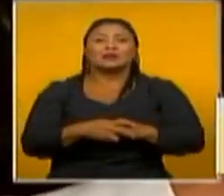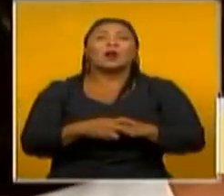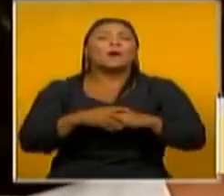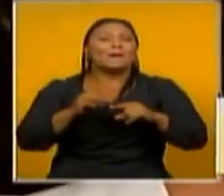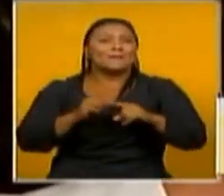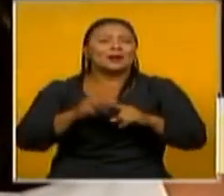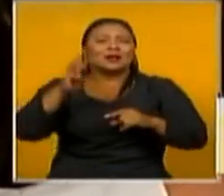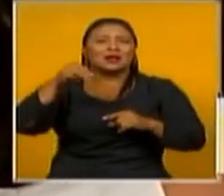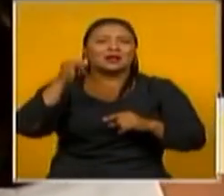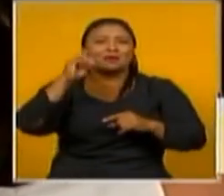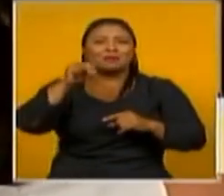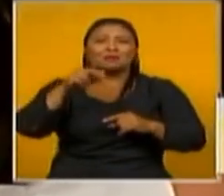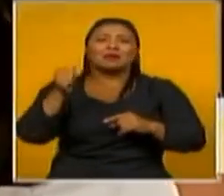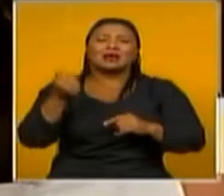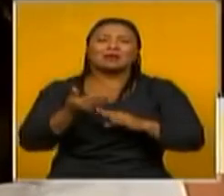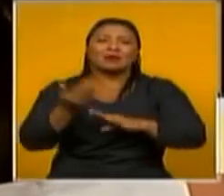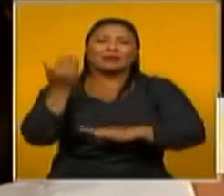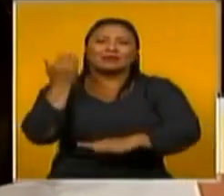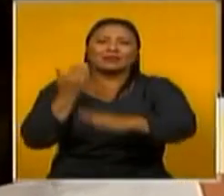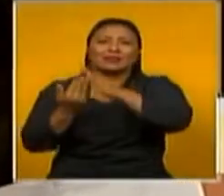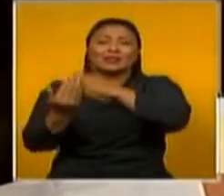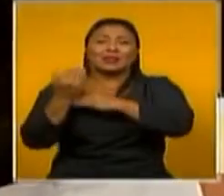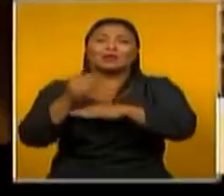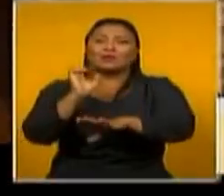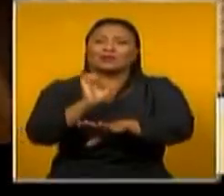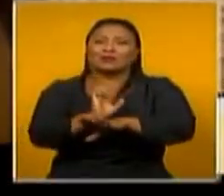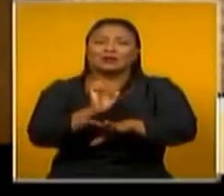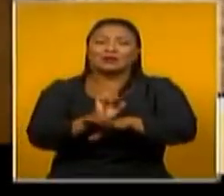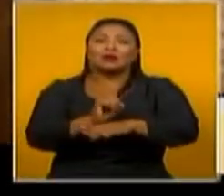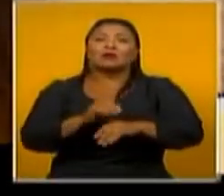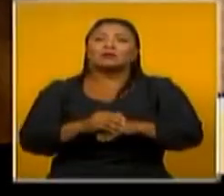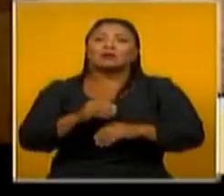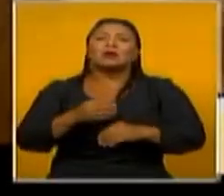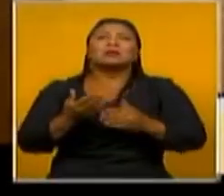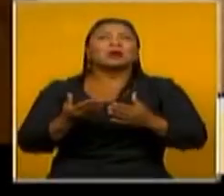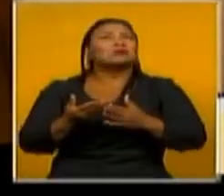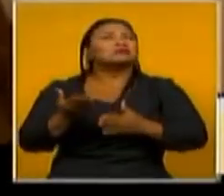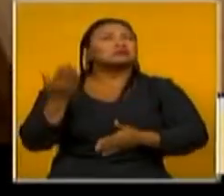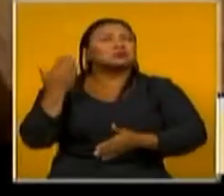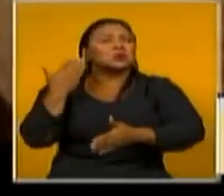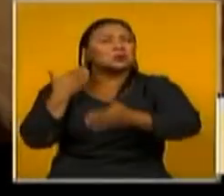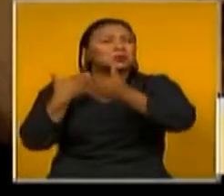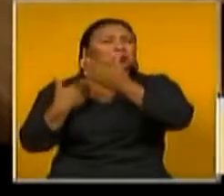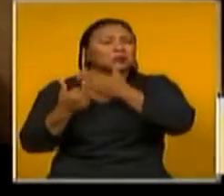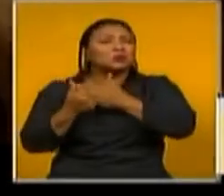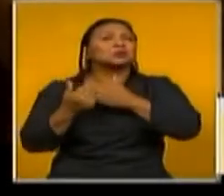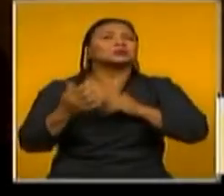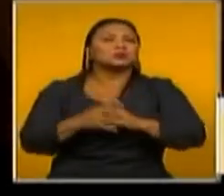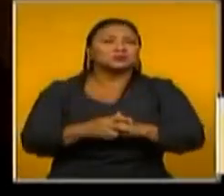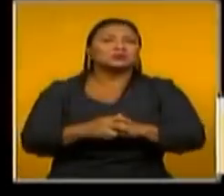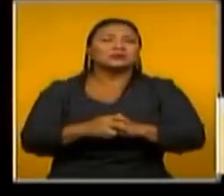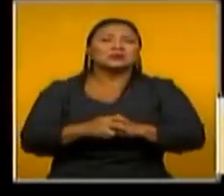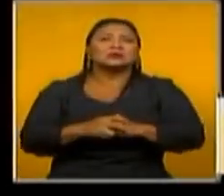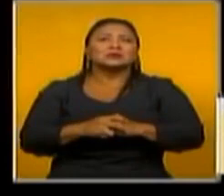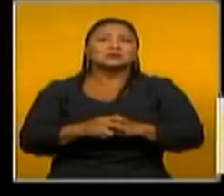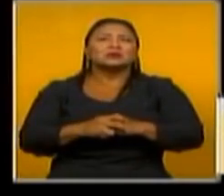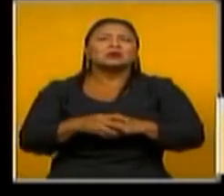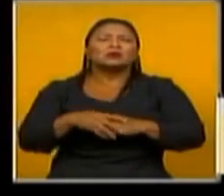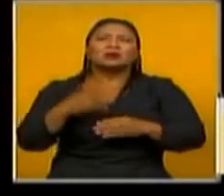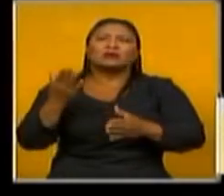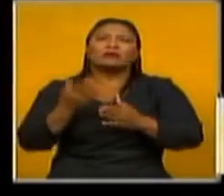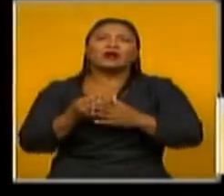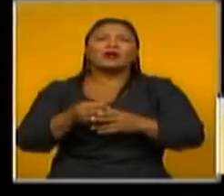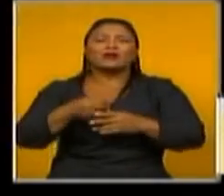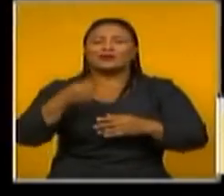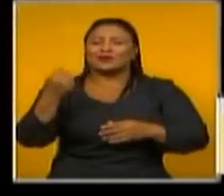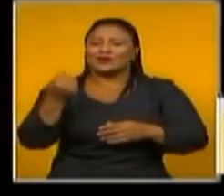minas más antiguas prácticamente del Ecuador. Data desde la época colonial, se tiene el registro. Fueron los incas